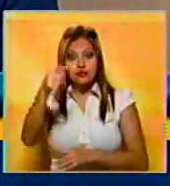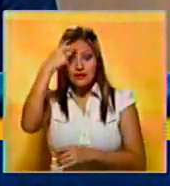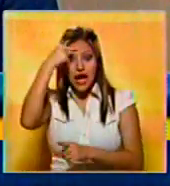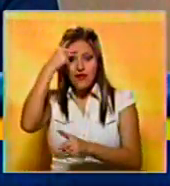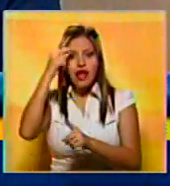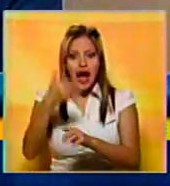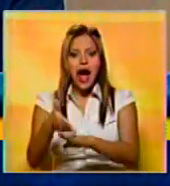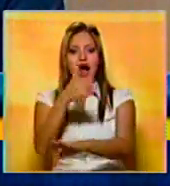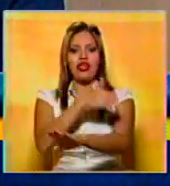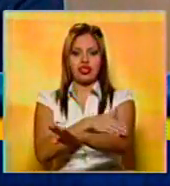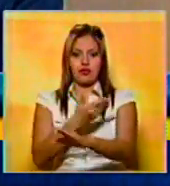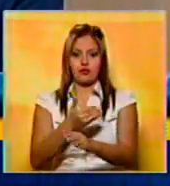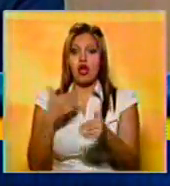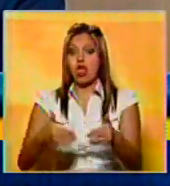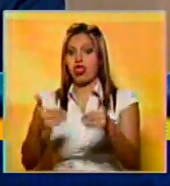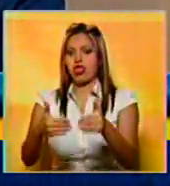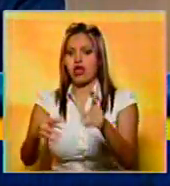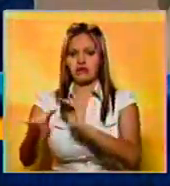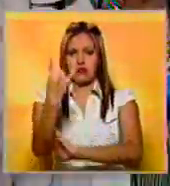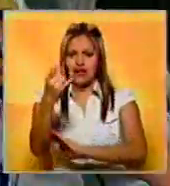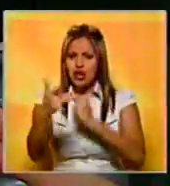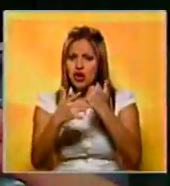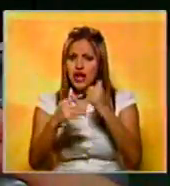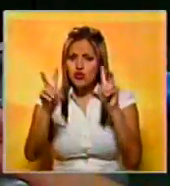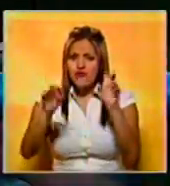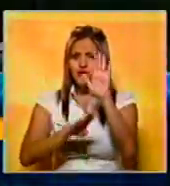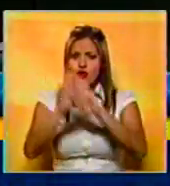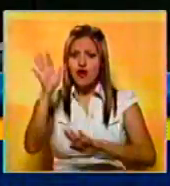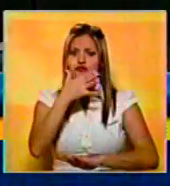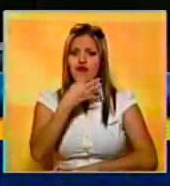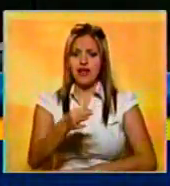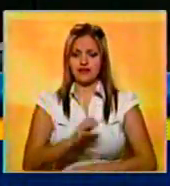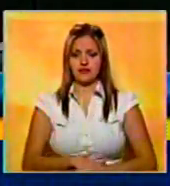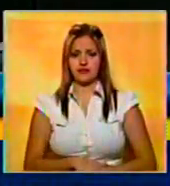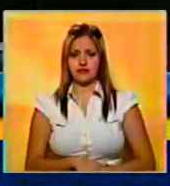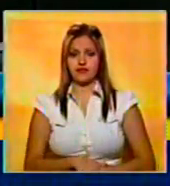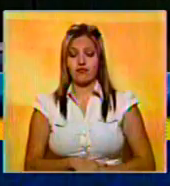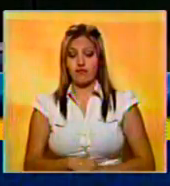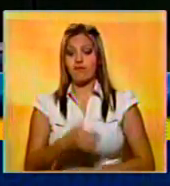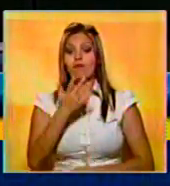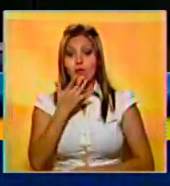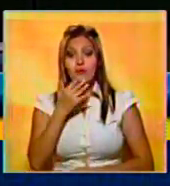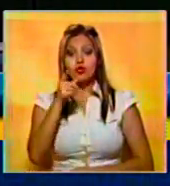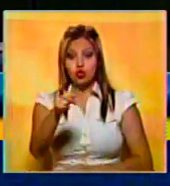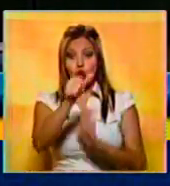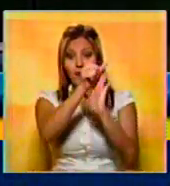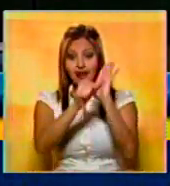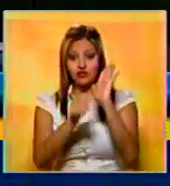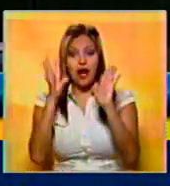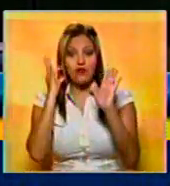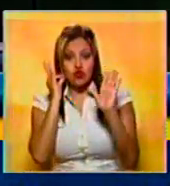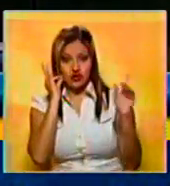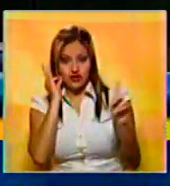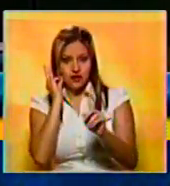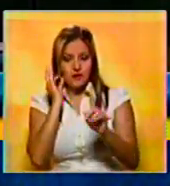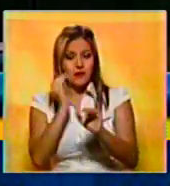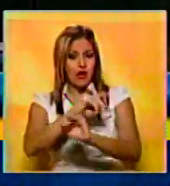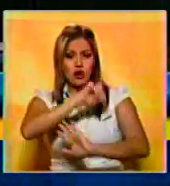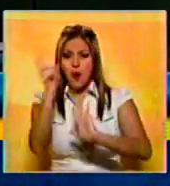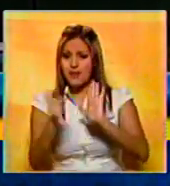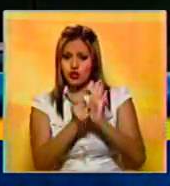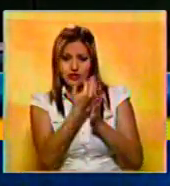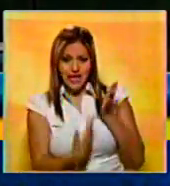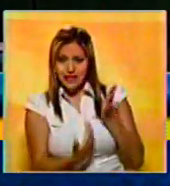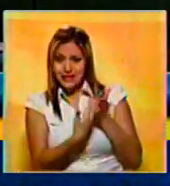me hubiese operado hace mucho tiempo realmente. Cuando tú las operas y al cesar por completo